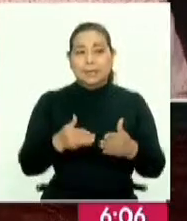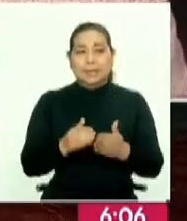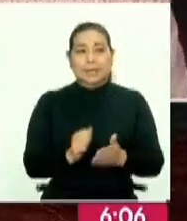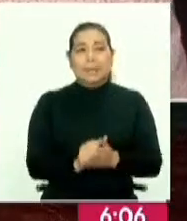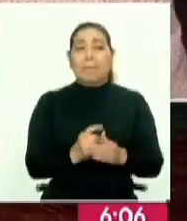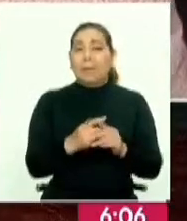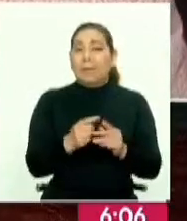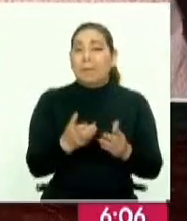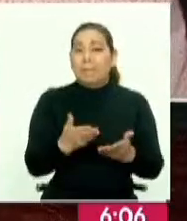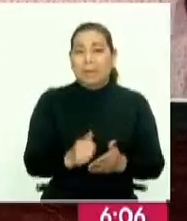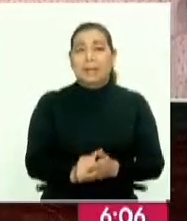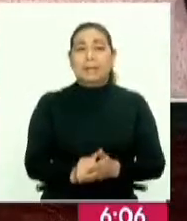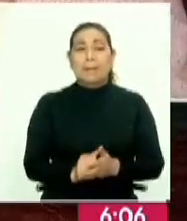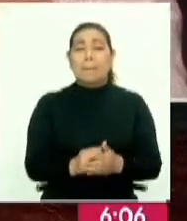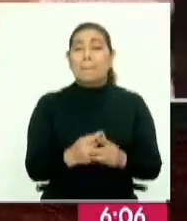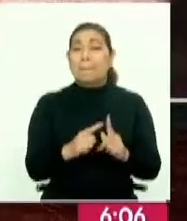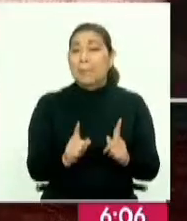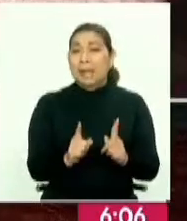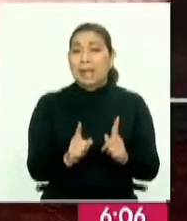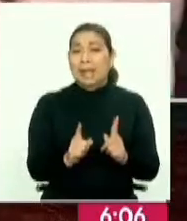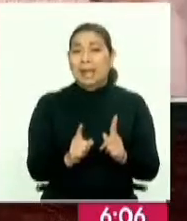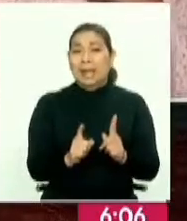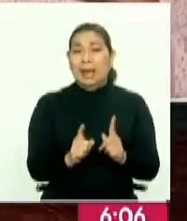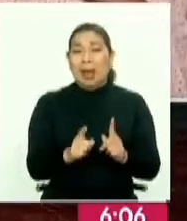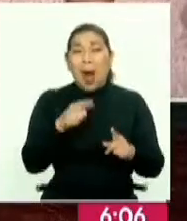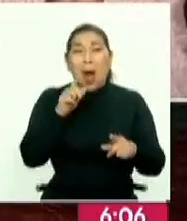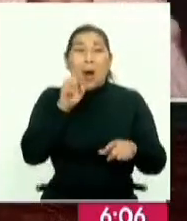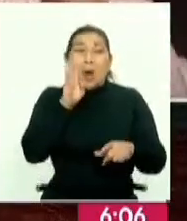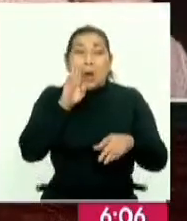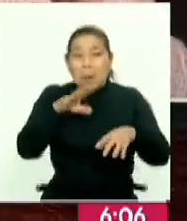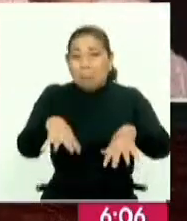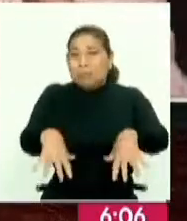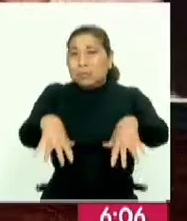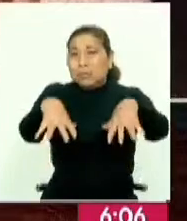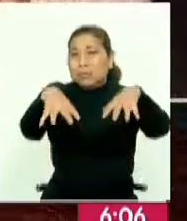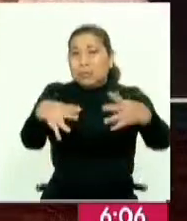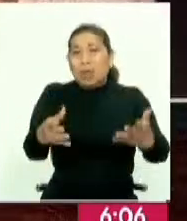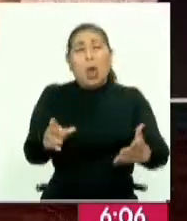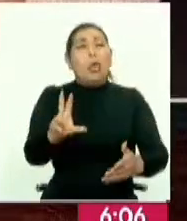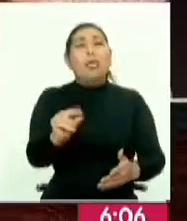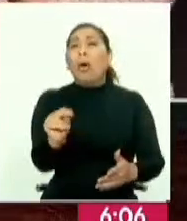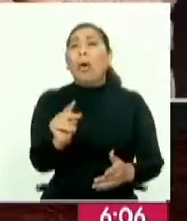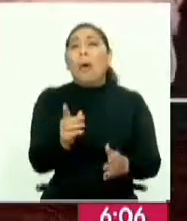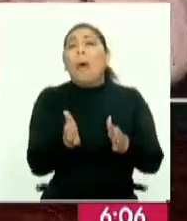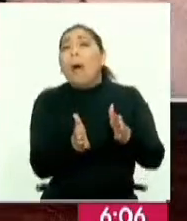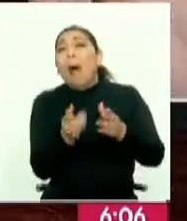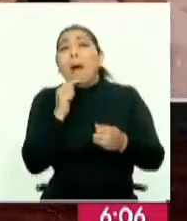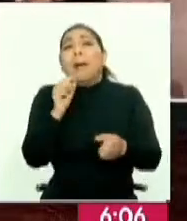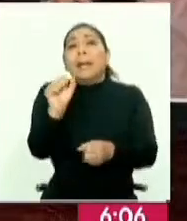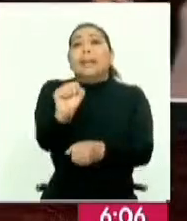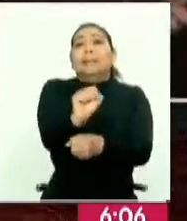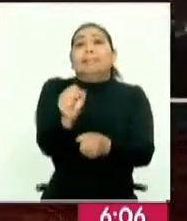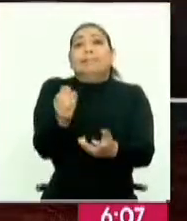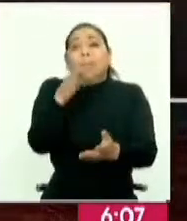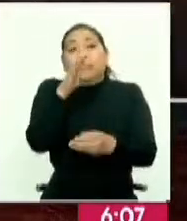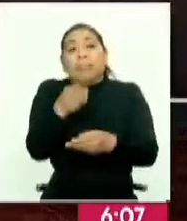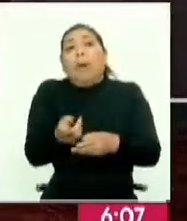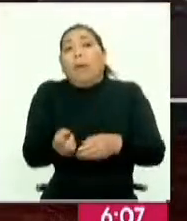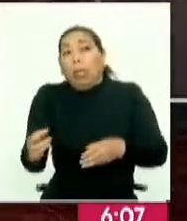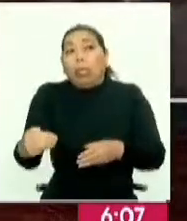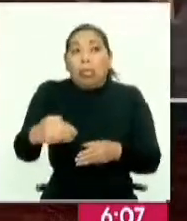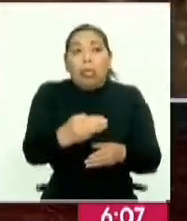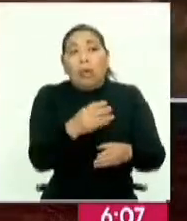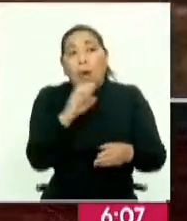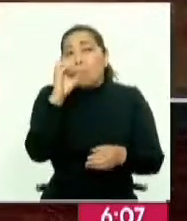esa calle que pacasmayo lamentablemente como hay este desmonte han tenido que decirles no es tan portal citó por tal sitio y hasta que los bomberos